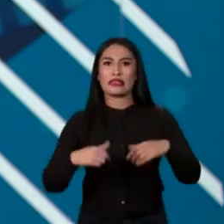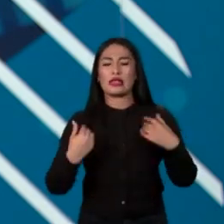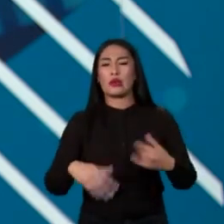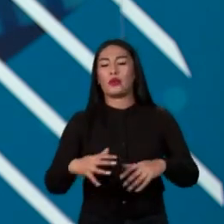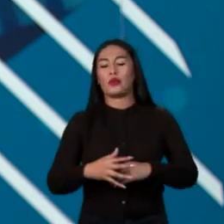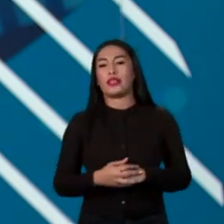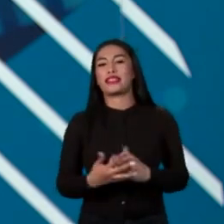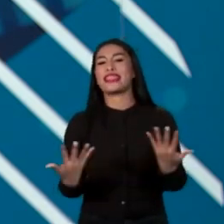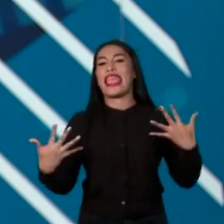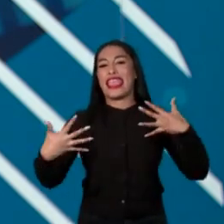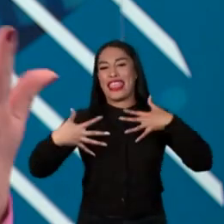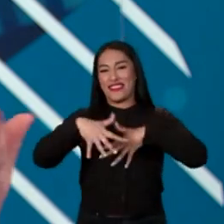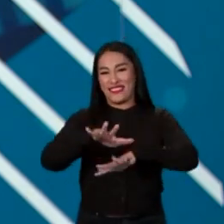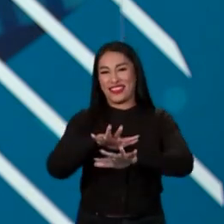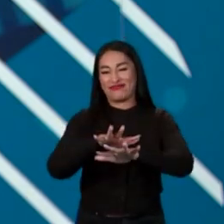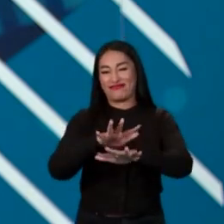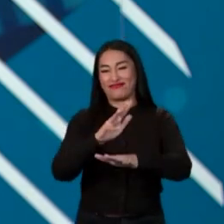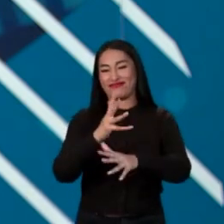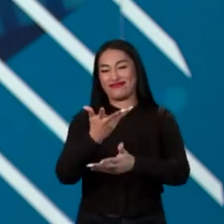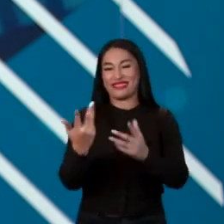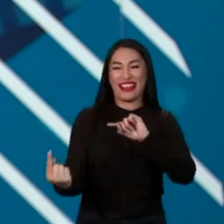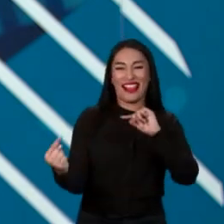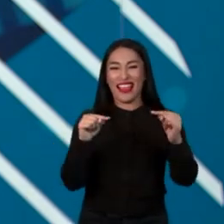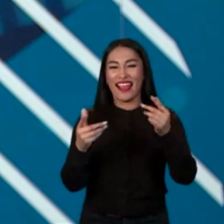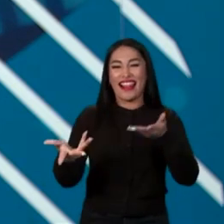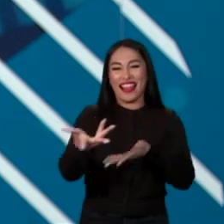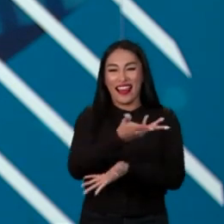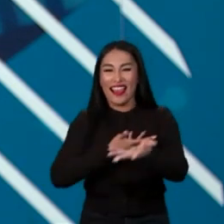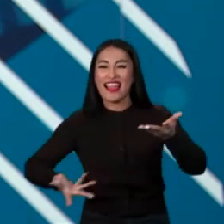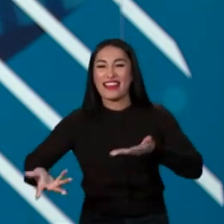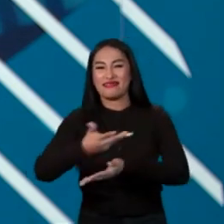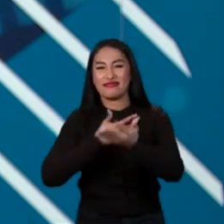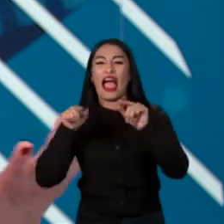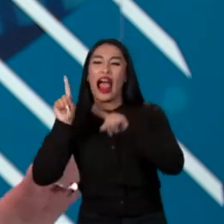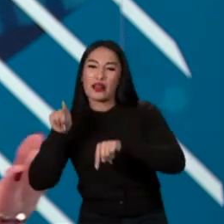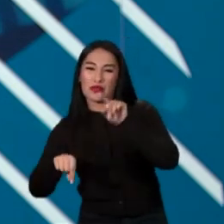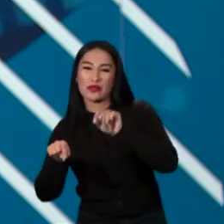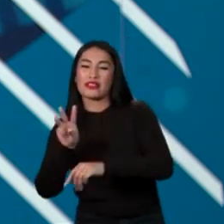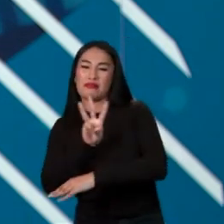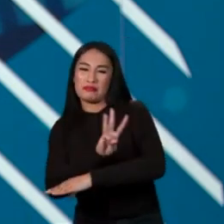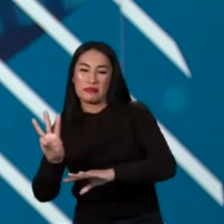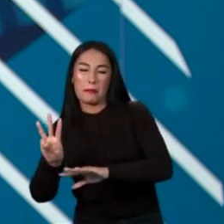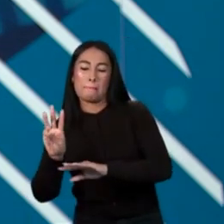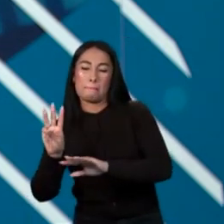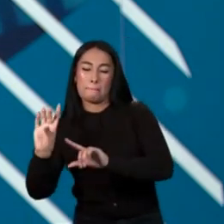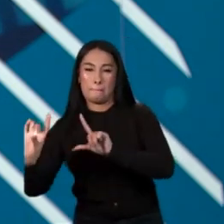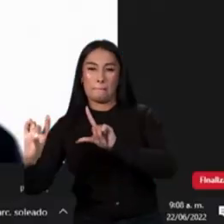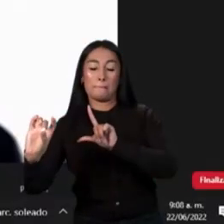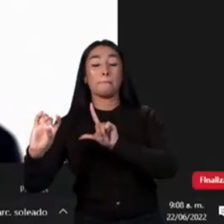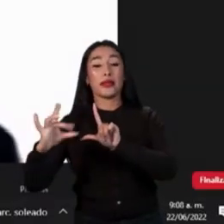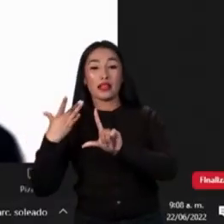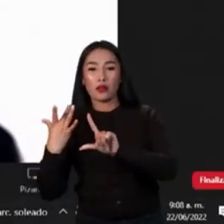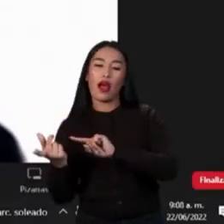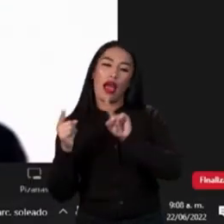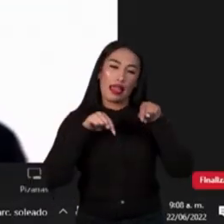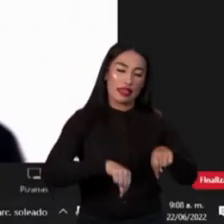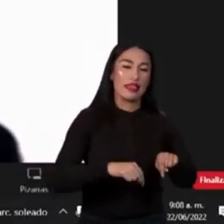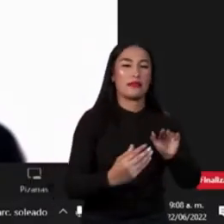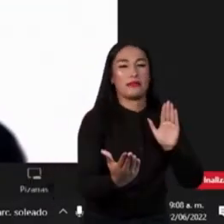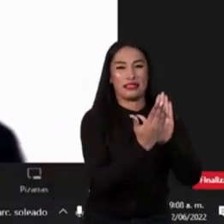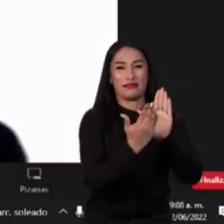híbrido, haciendo mención a que ya, digamos, no tenemos estos límites entre los